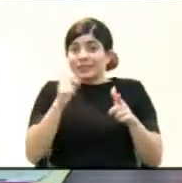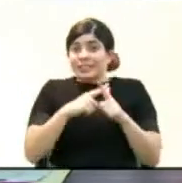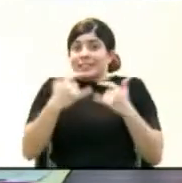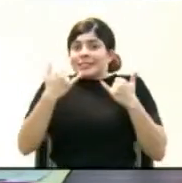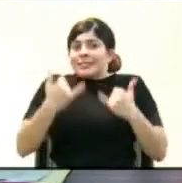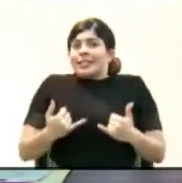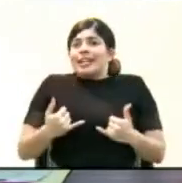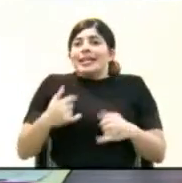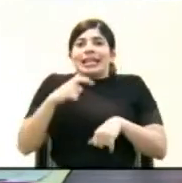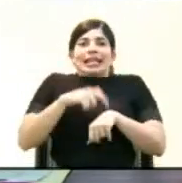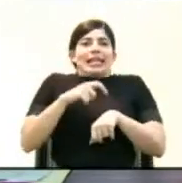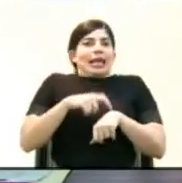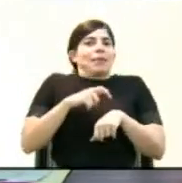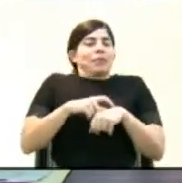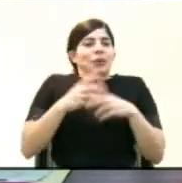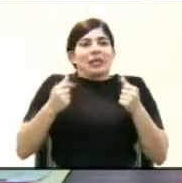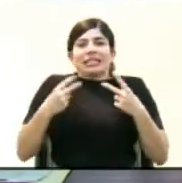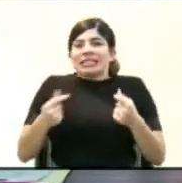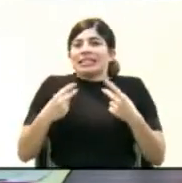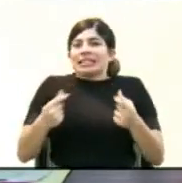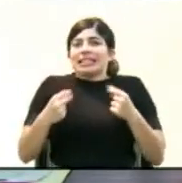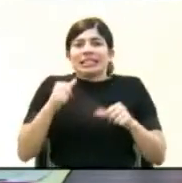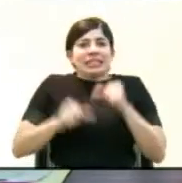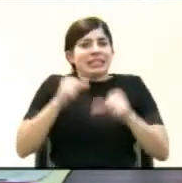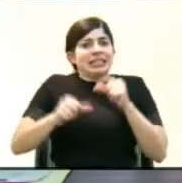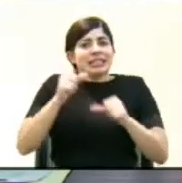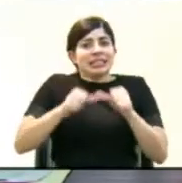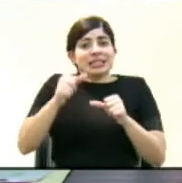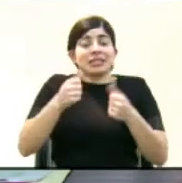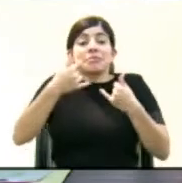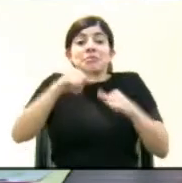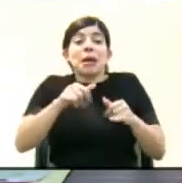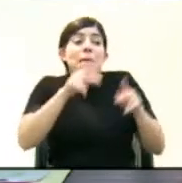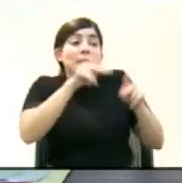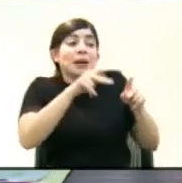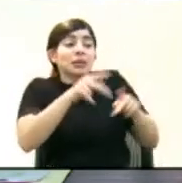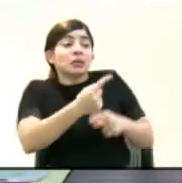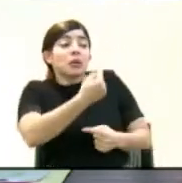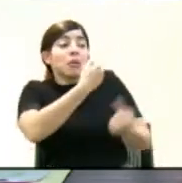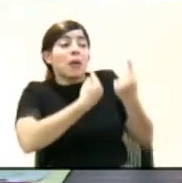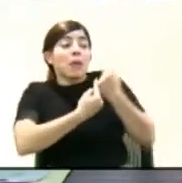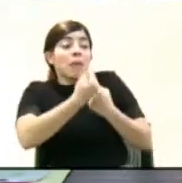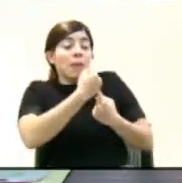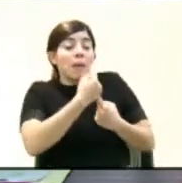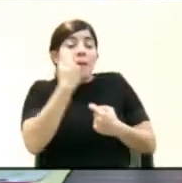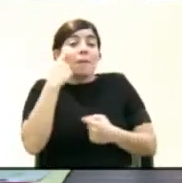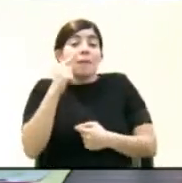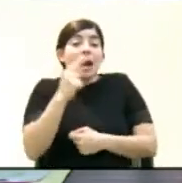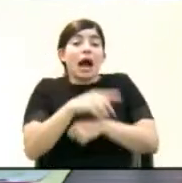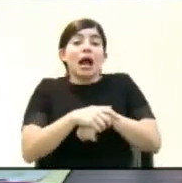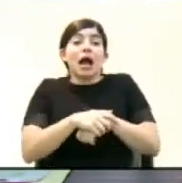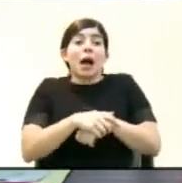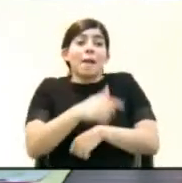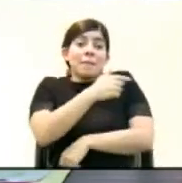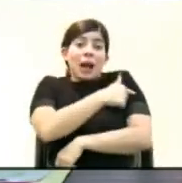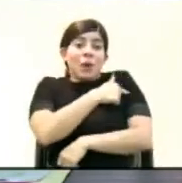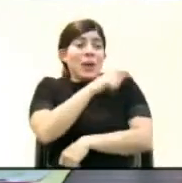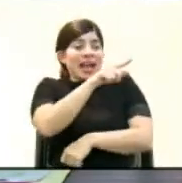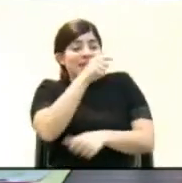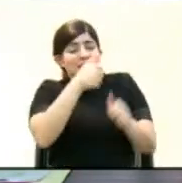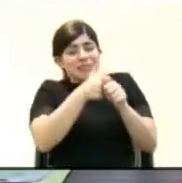una lucha contra el tiempo, y por eso es que mientras las personas llegan a vacunarse, tienen que protegerse al